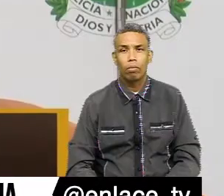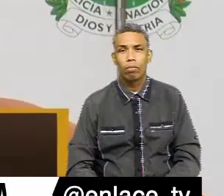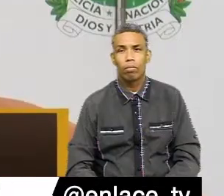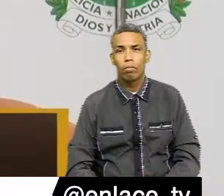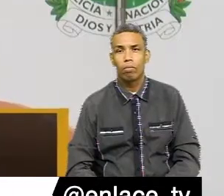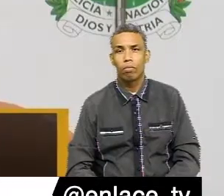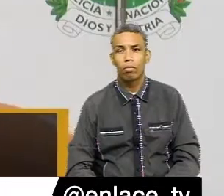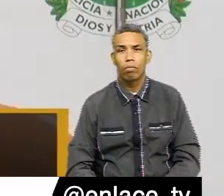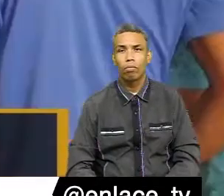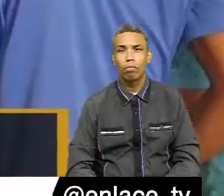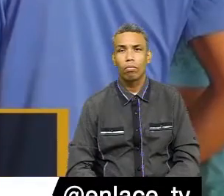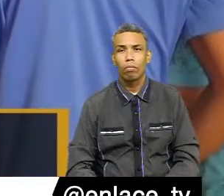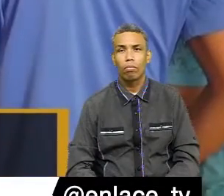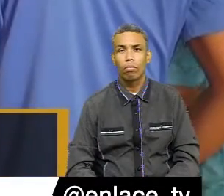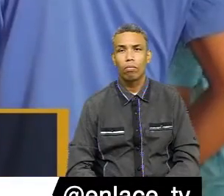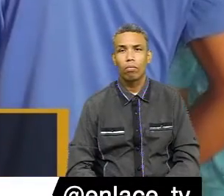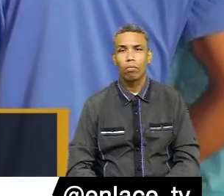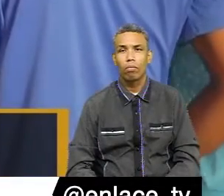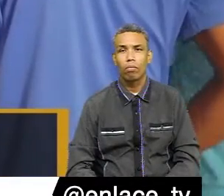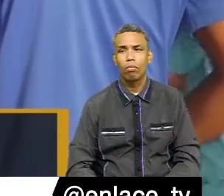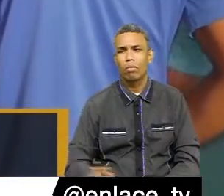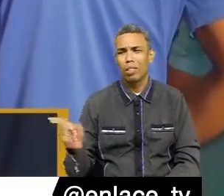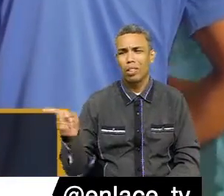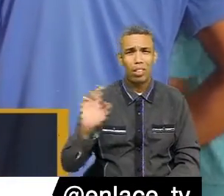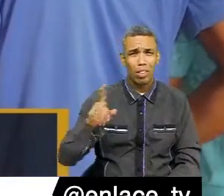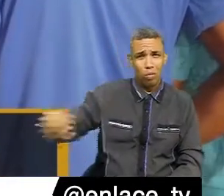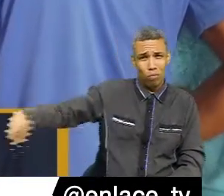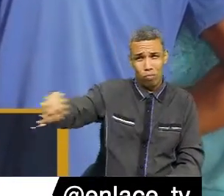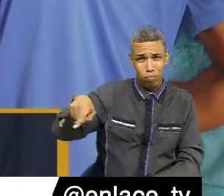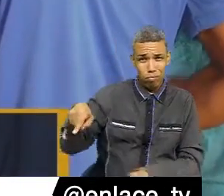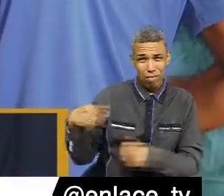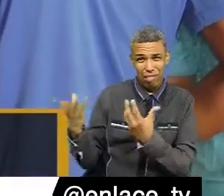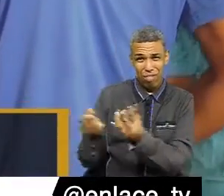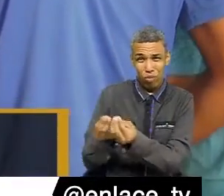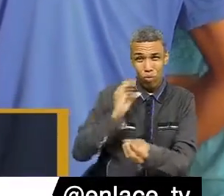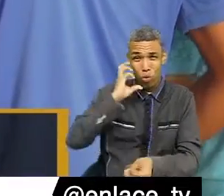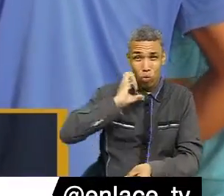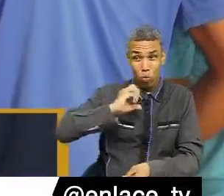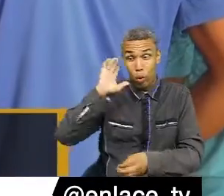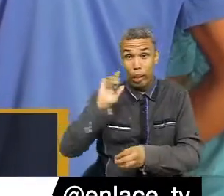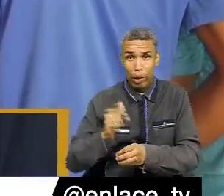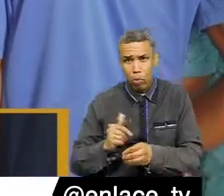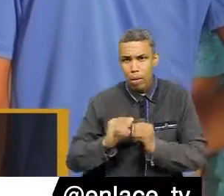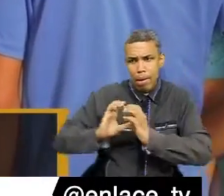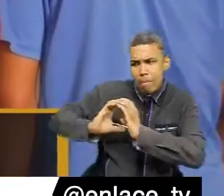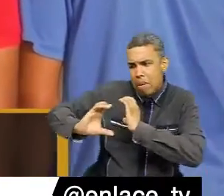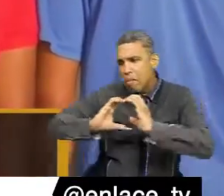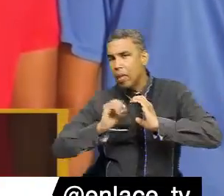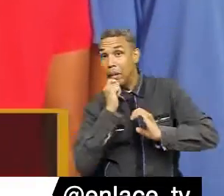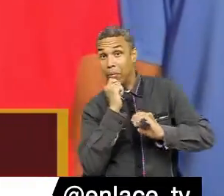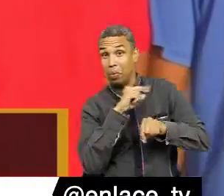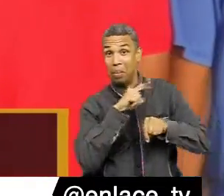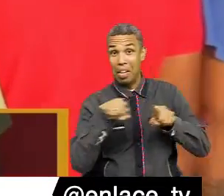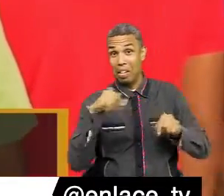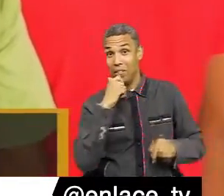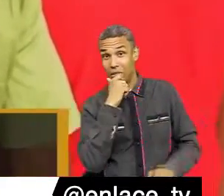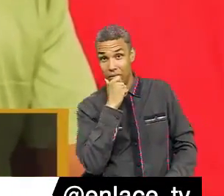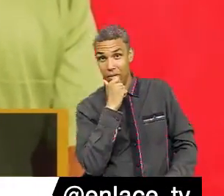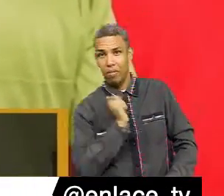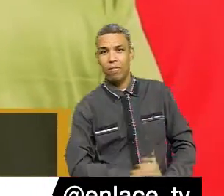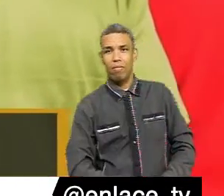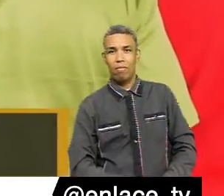Estaban, por así decirlo, en toda la cadena delictiva. Algunos de ellos iban y arriaban el ganado, los otros estaban encargados del